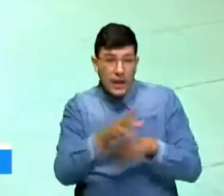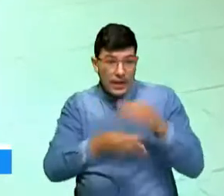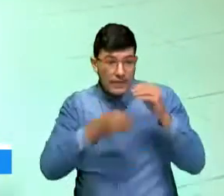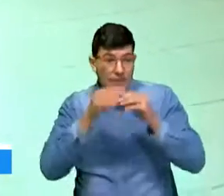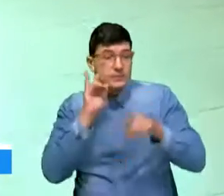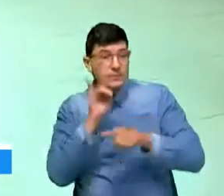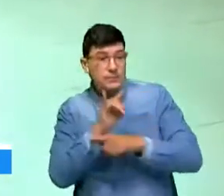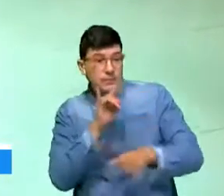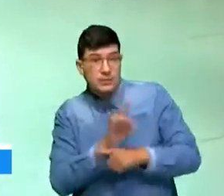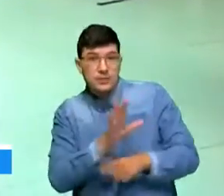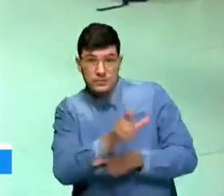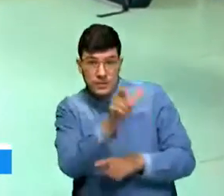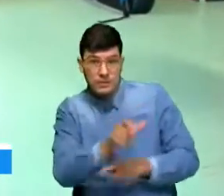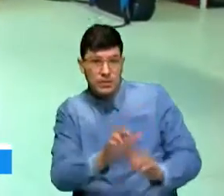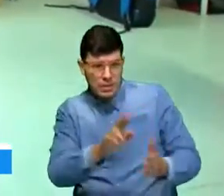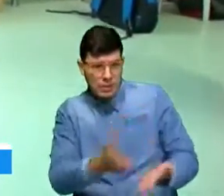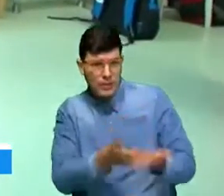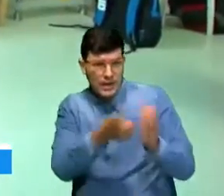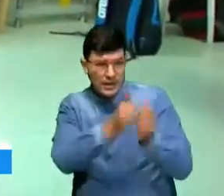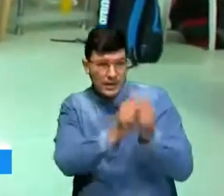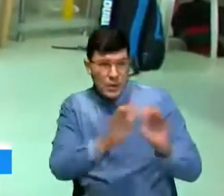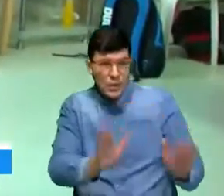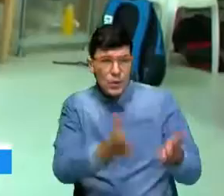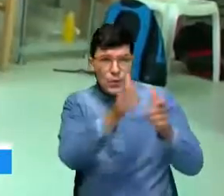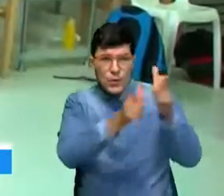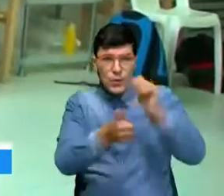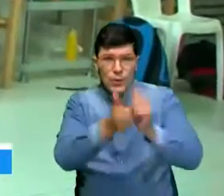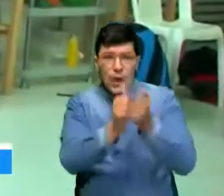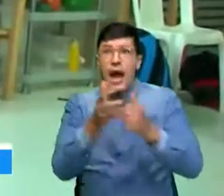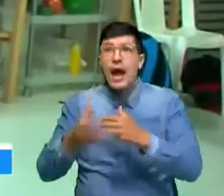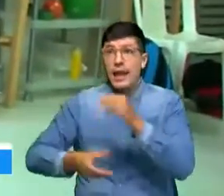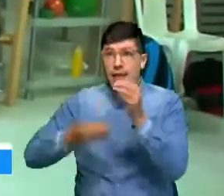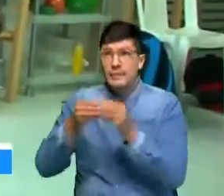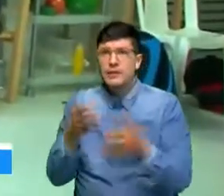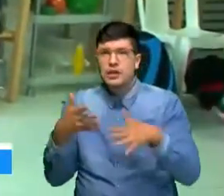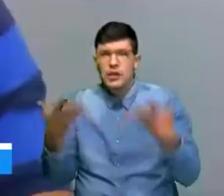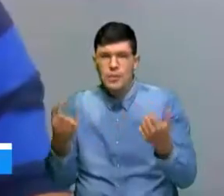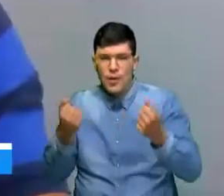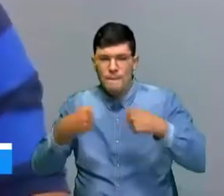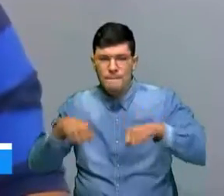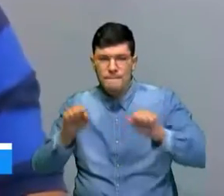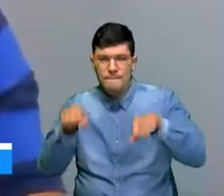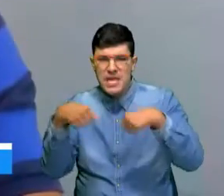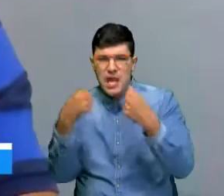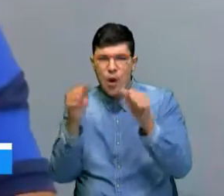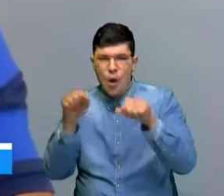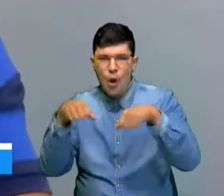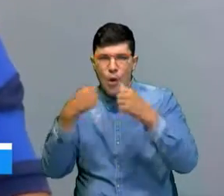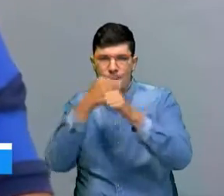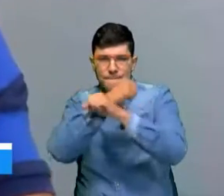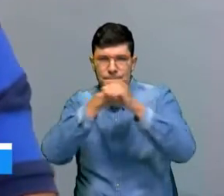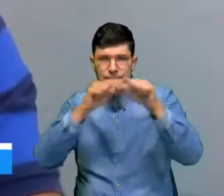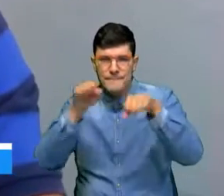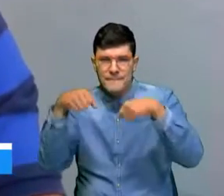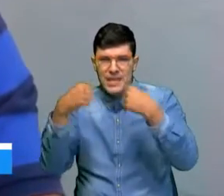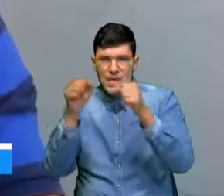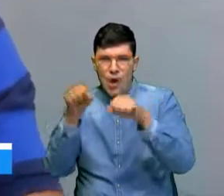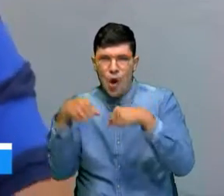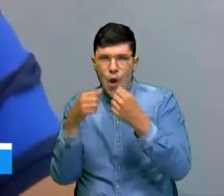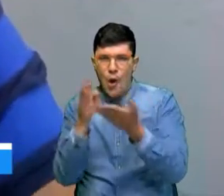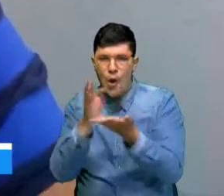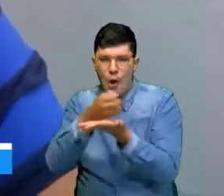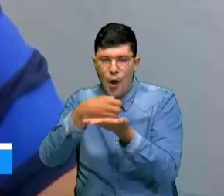deportistas de la región se busca optimizar el rendimiento a través de la biomecánica vamos a trabajar en